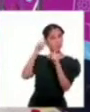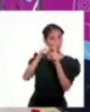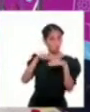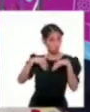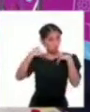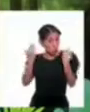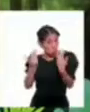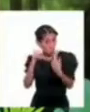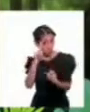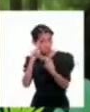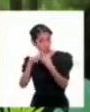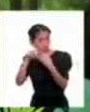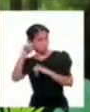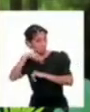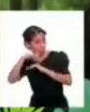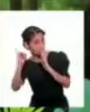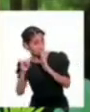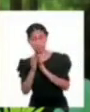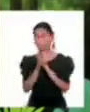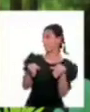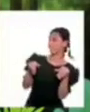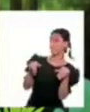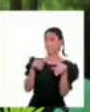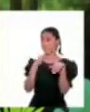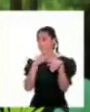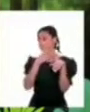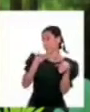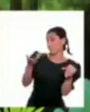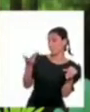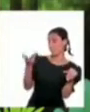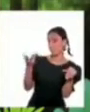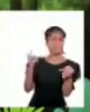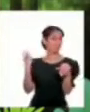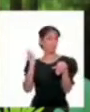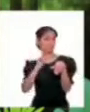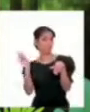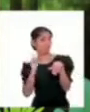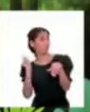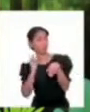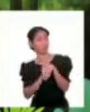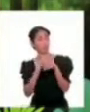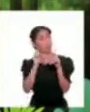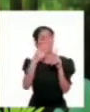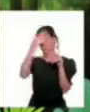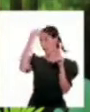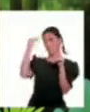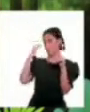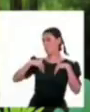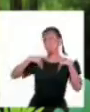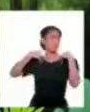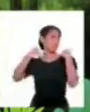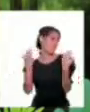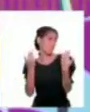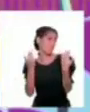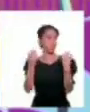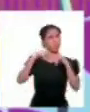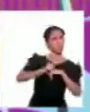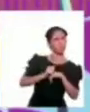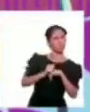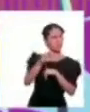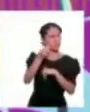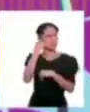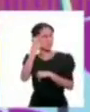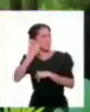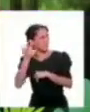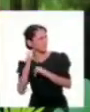proyecto? La verdad es que creo que no hubiese podido lograrlo. Ay, ¿Y por qué